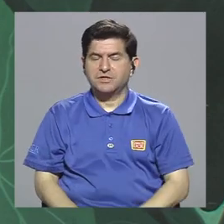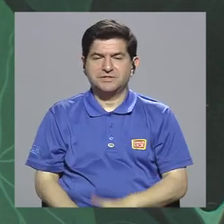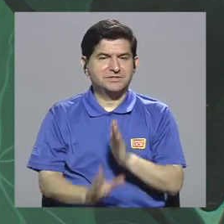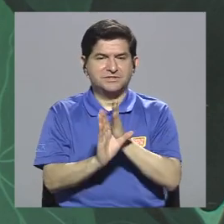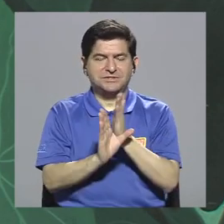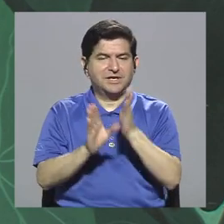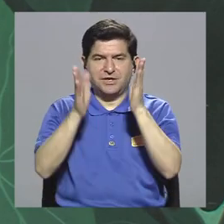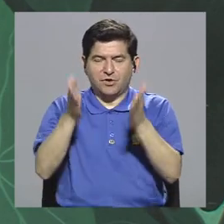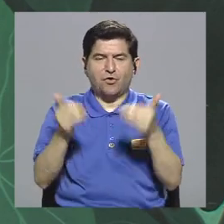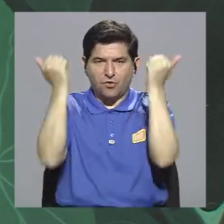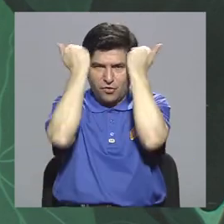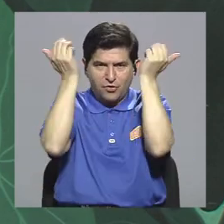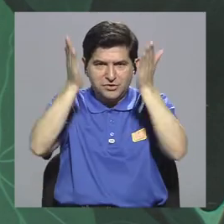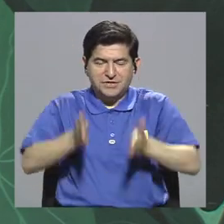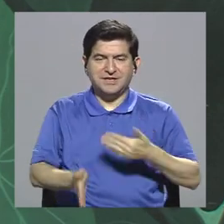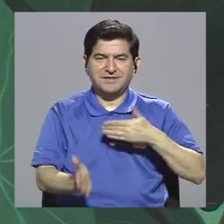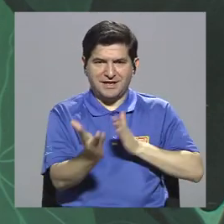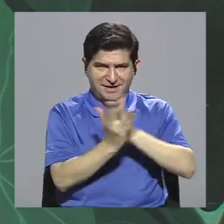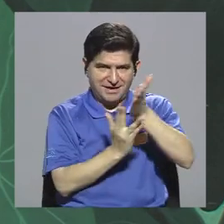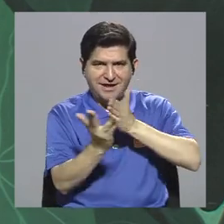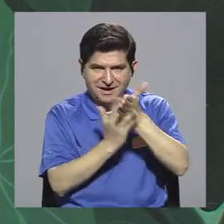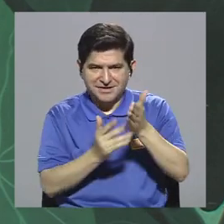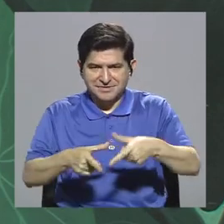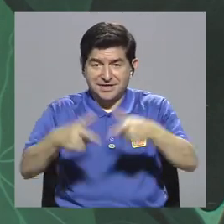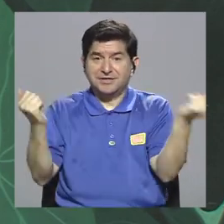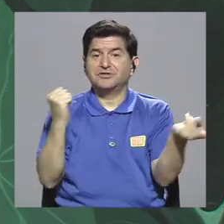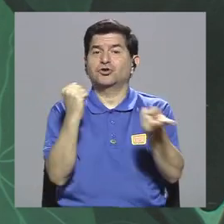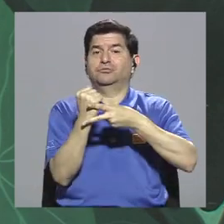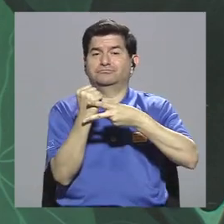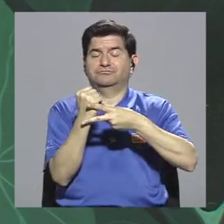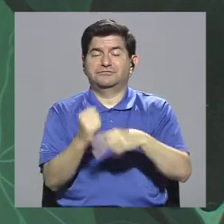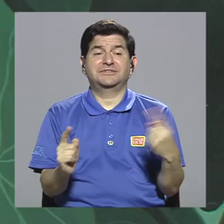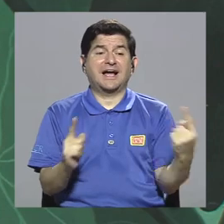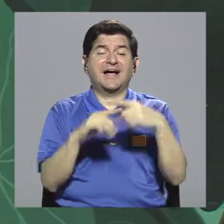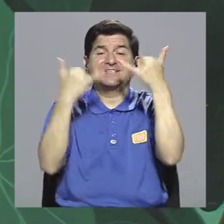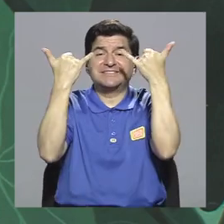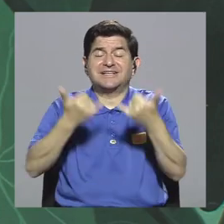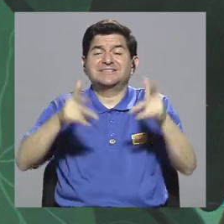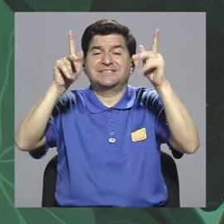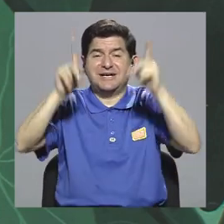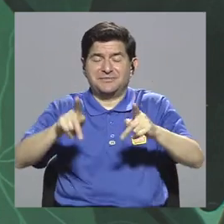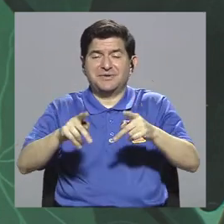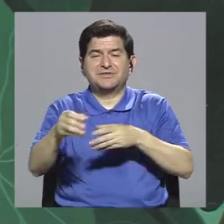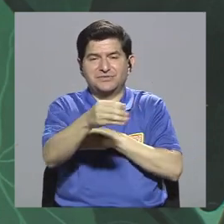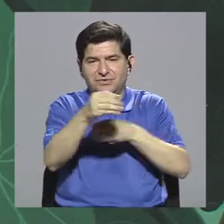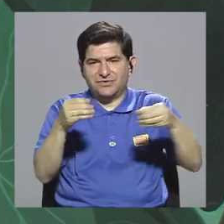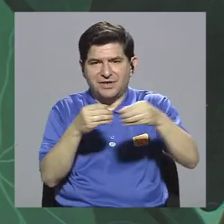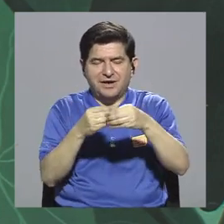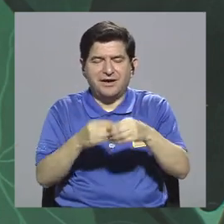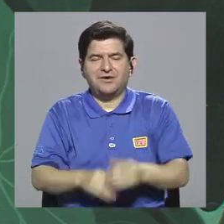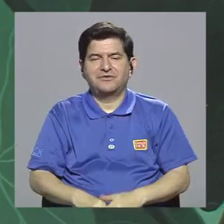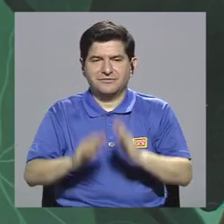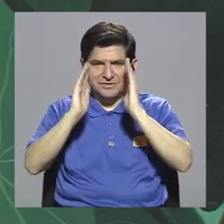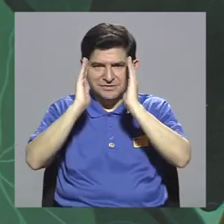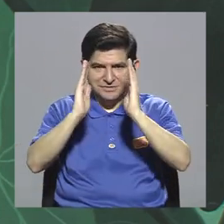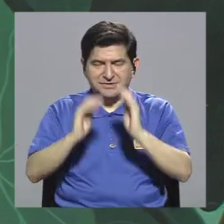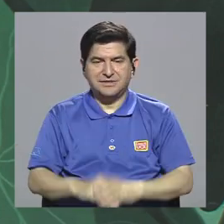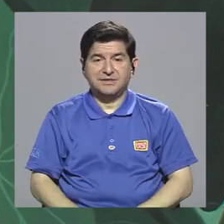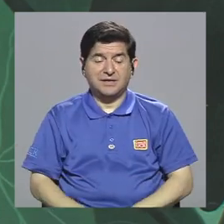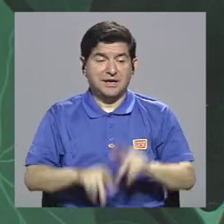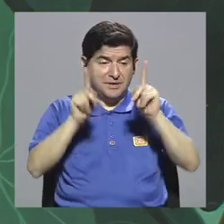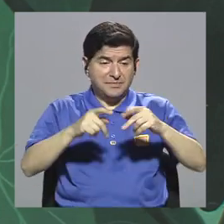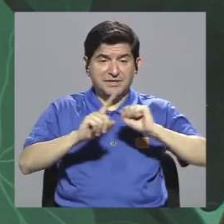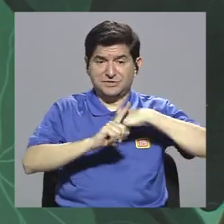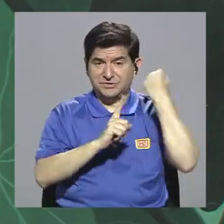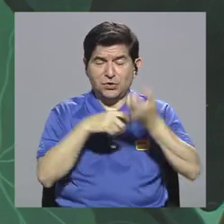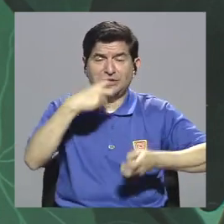y psiquiatras los que tienen acceso la mayoría de las veces, salvo hasta que la gente ya llega a nuestra consulta, a estas personas que están en